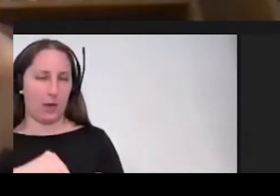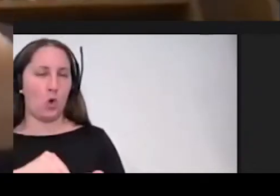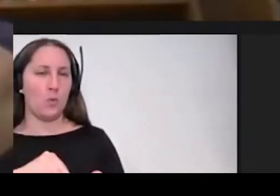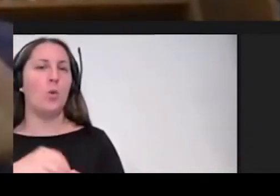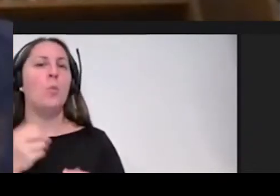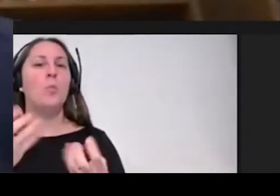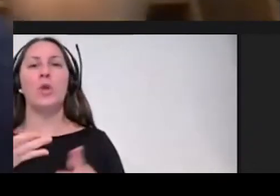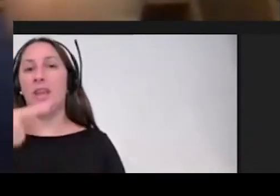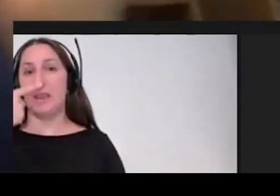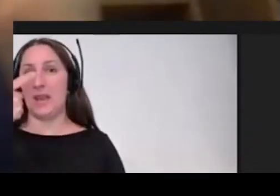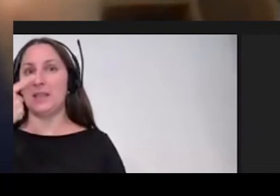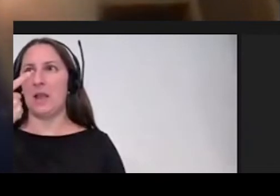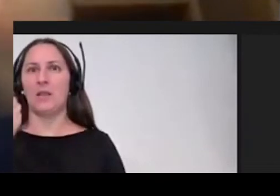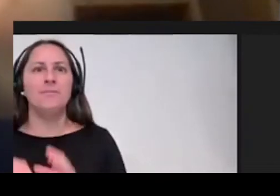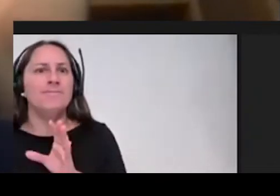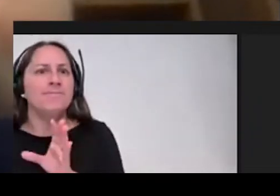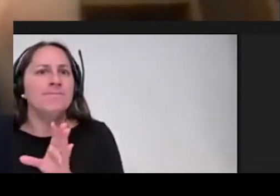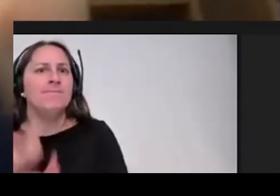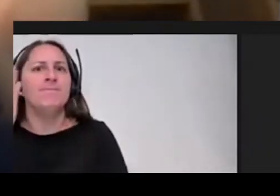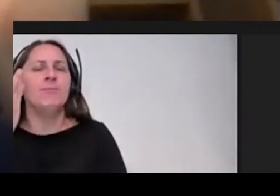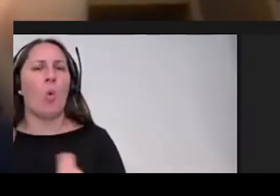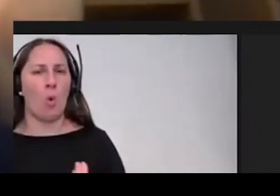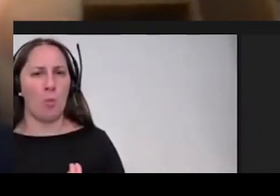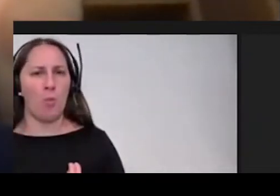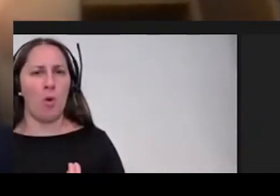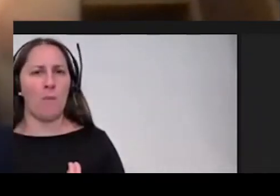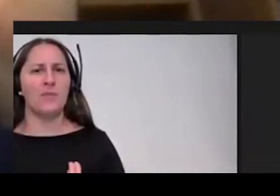esto. ¿Cuál es el sentido de la libertad sindical?